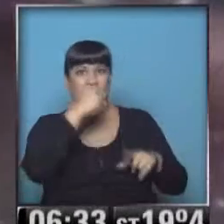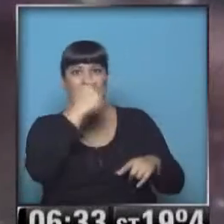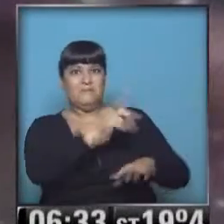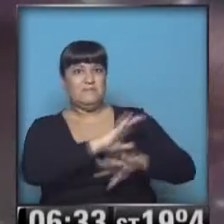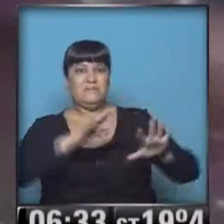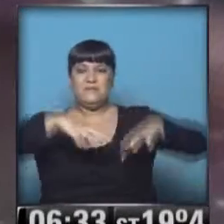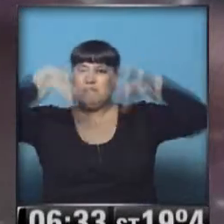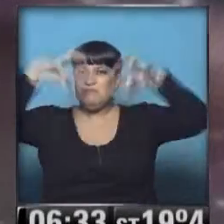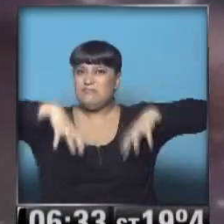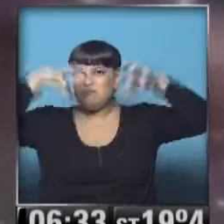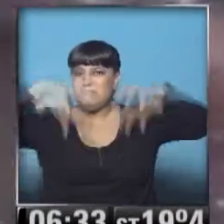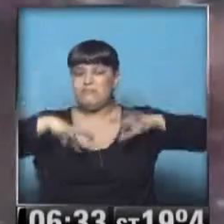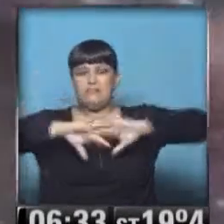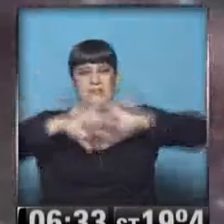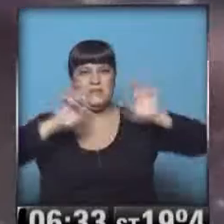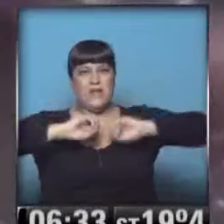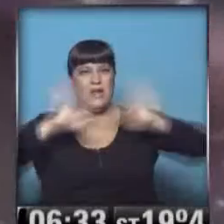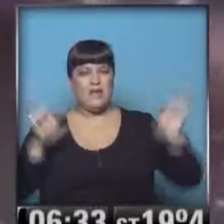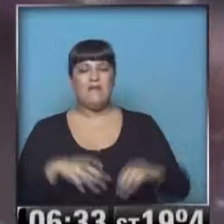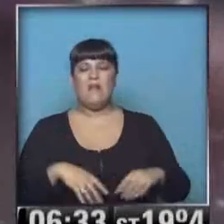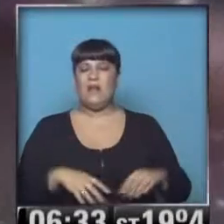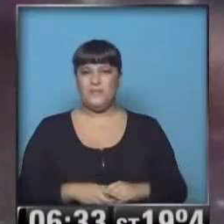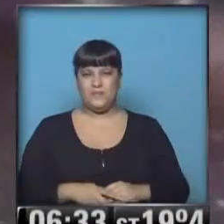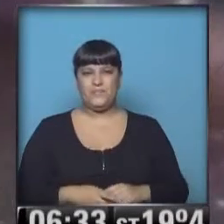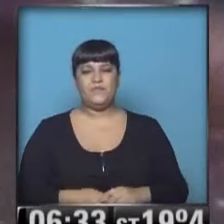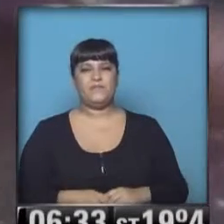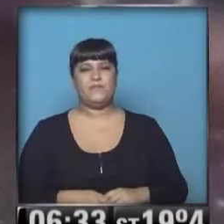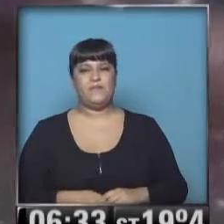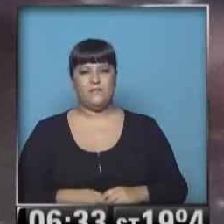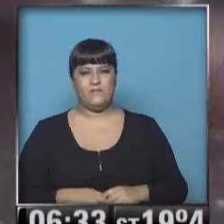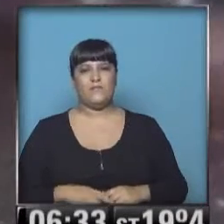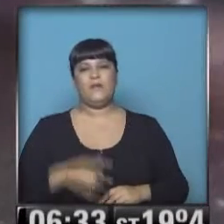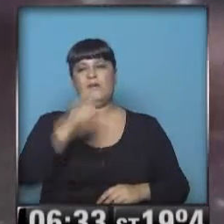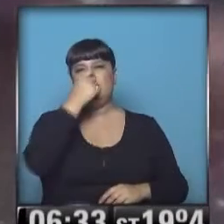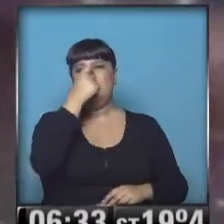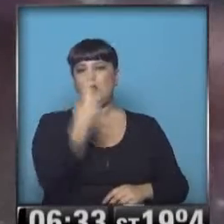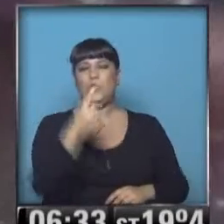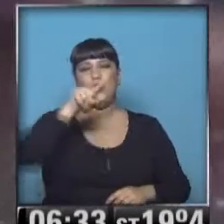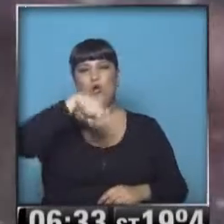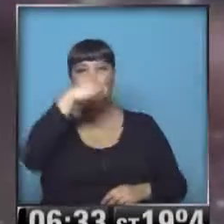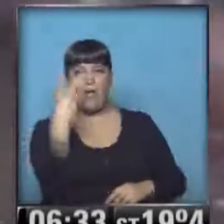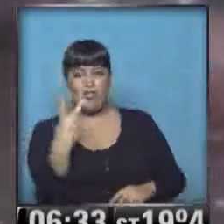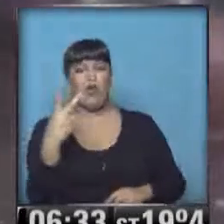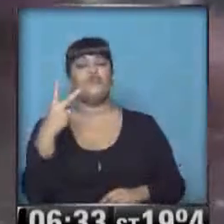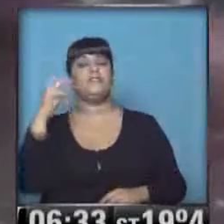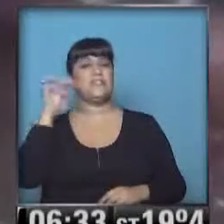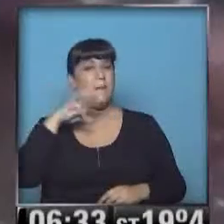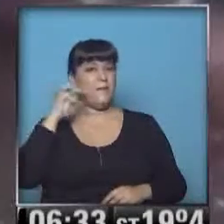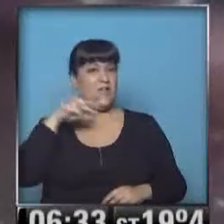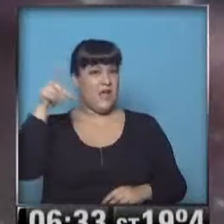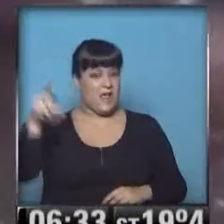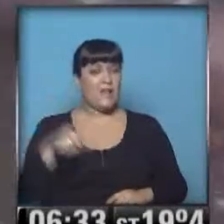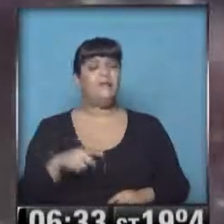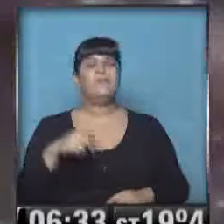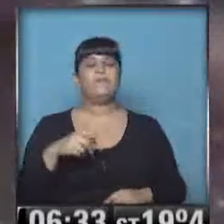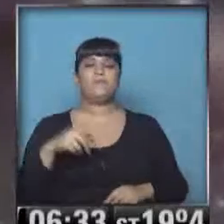es templado, pero la lluvia muy fuerte por momentos. 21,2 en San Miguel. Nos vamos